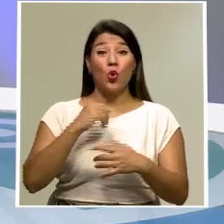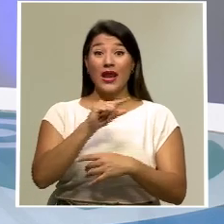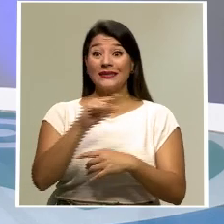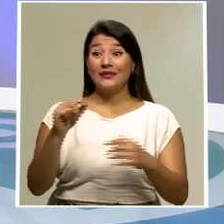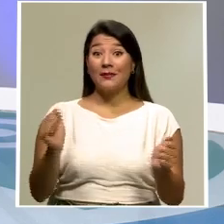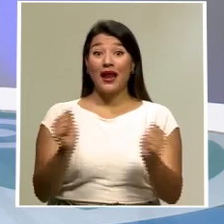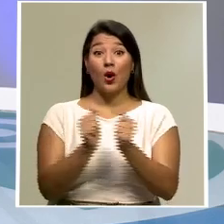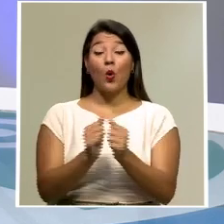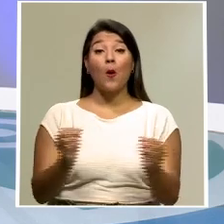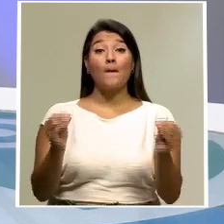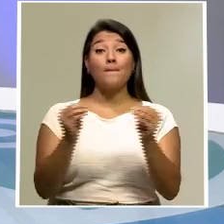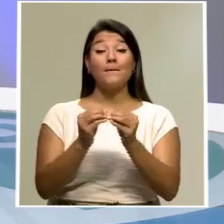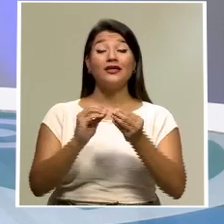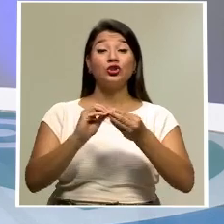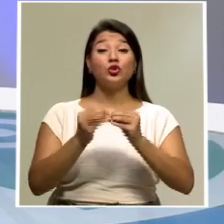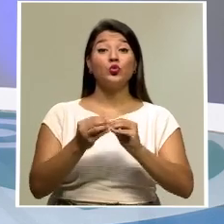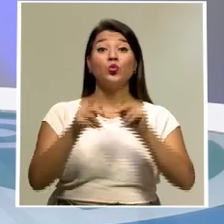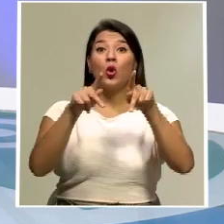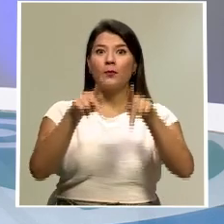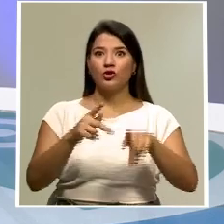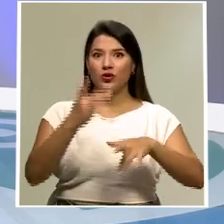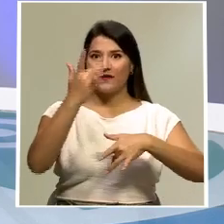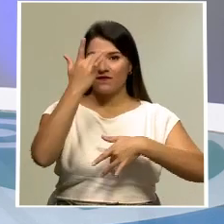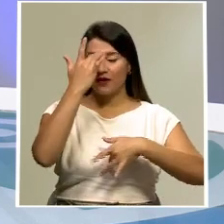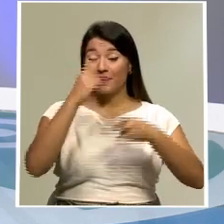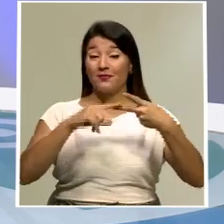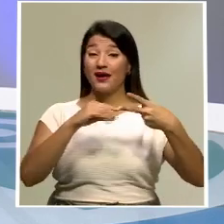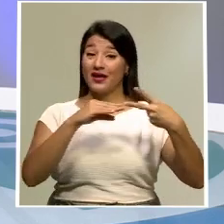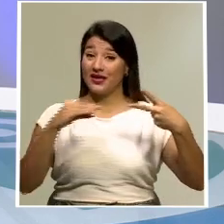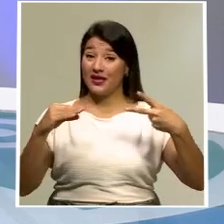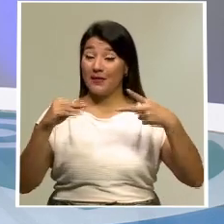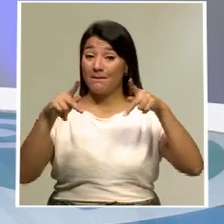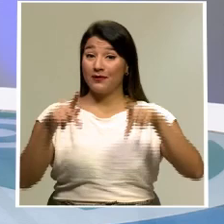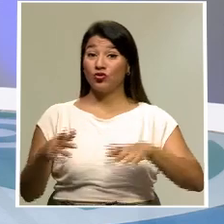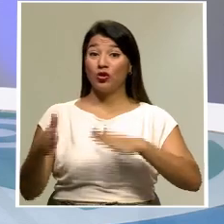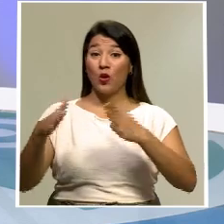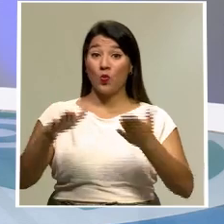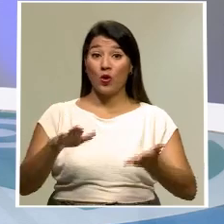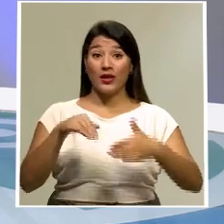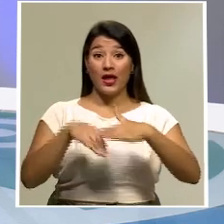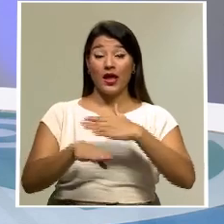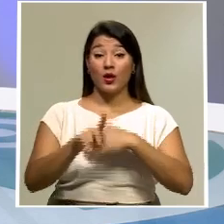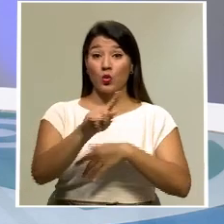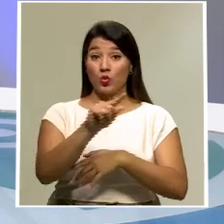de casos positivos y de muertes por COVID-19 en una semana.